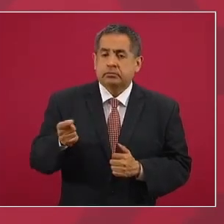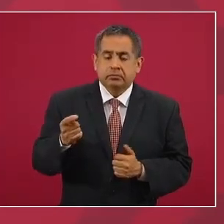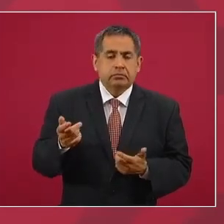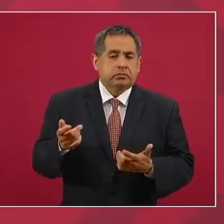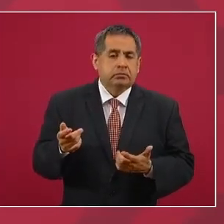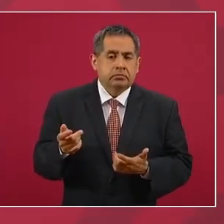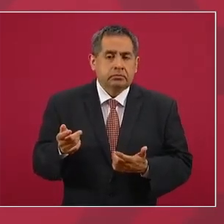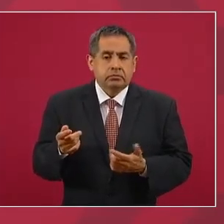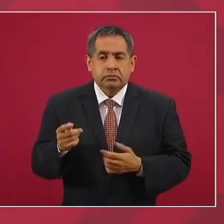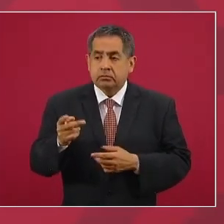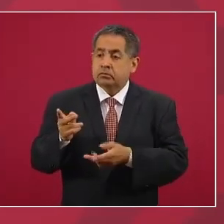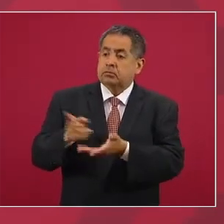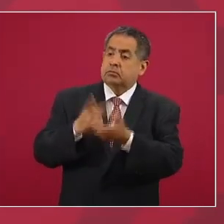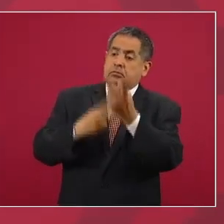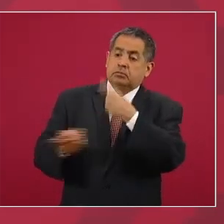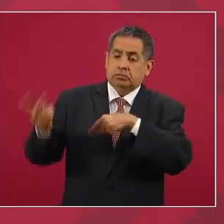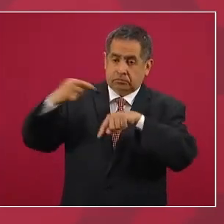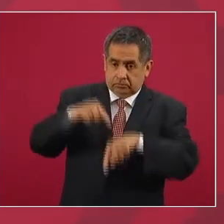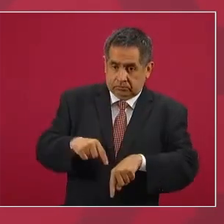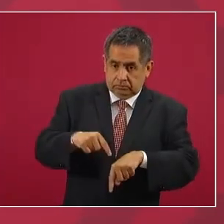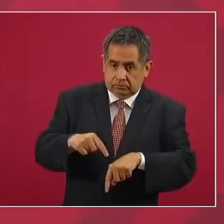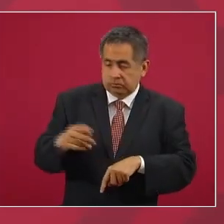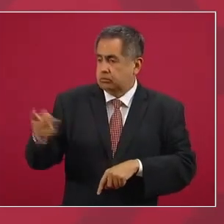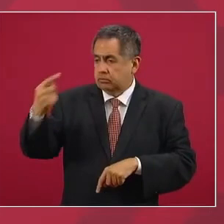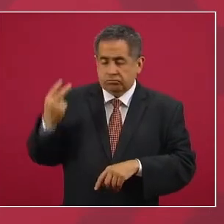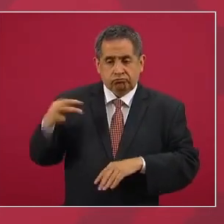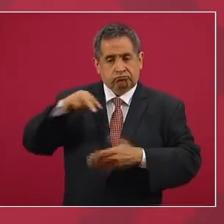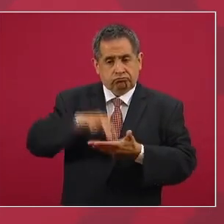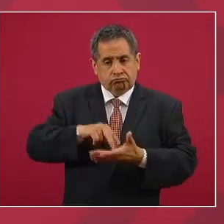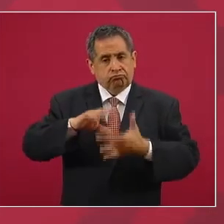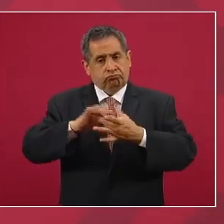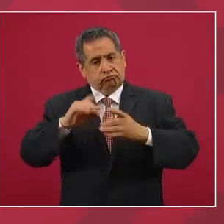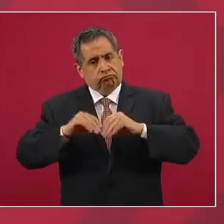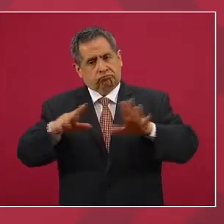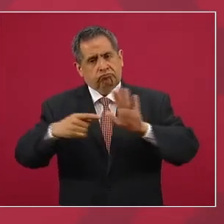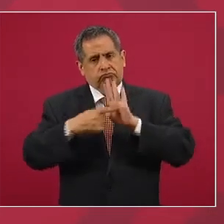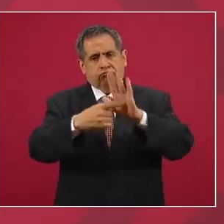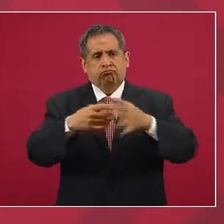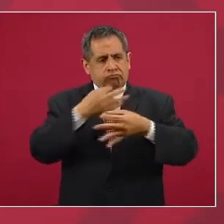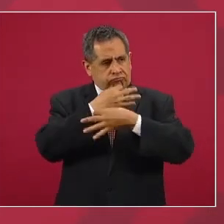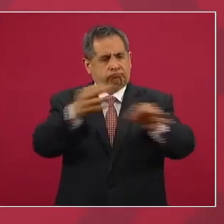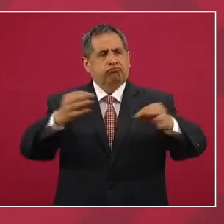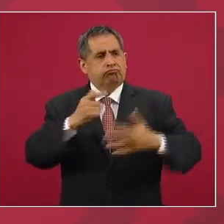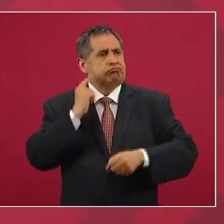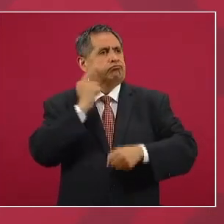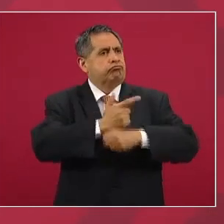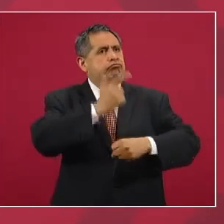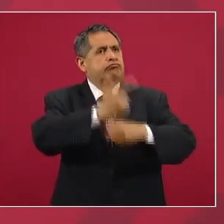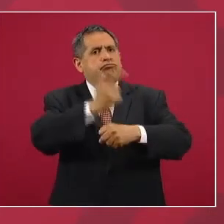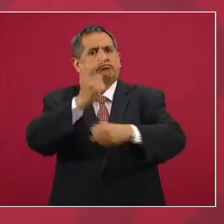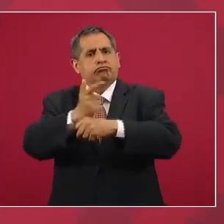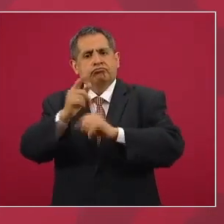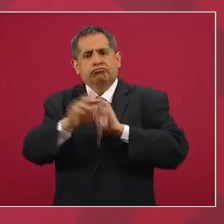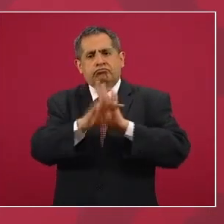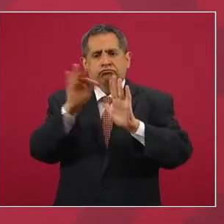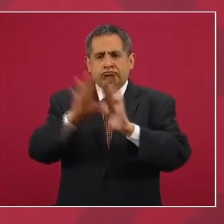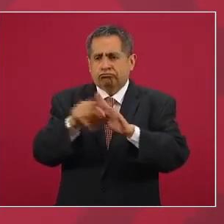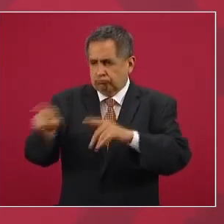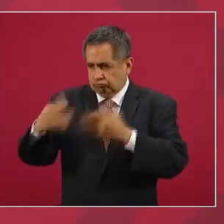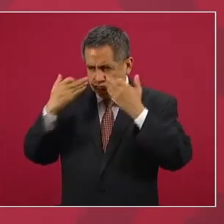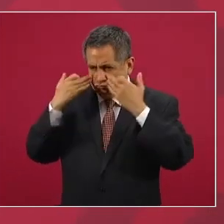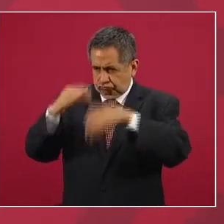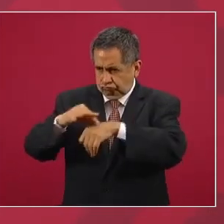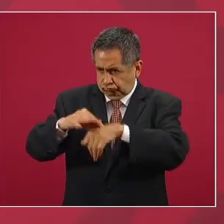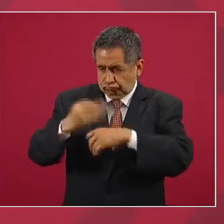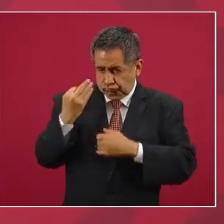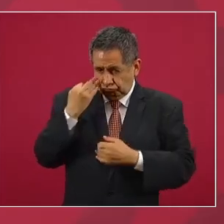cuando estés por acá, vienes y das a conocer lo que estás